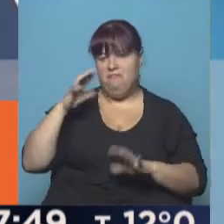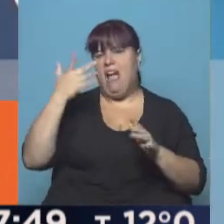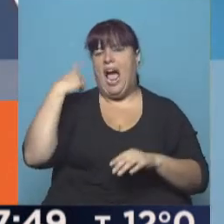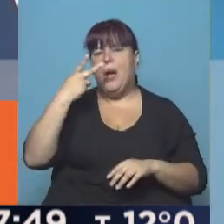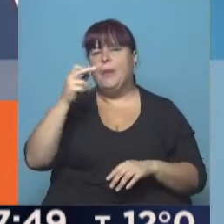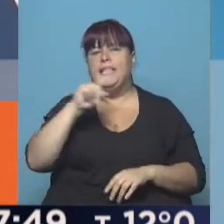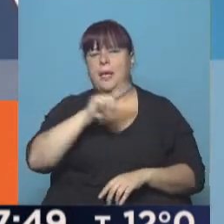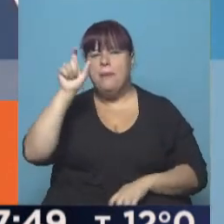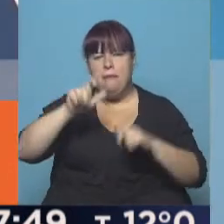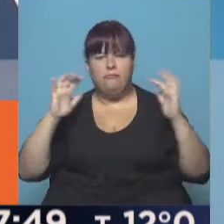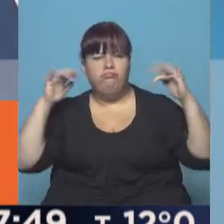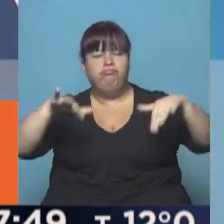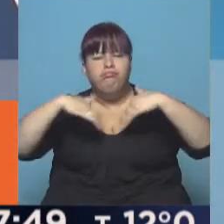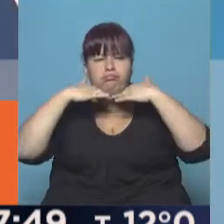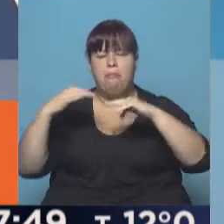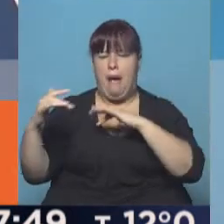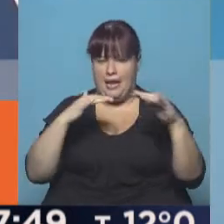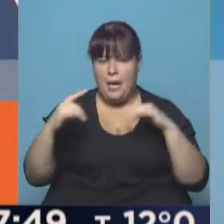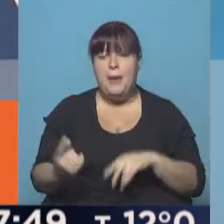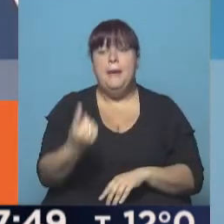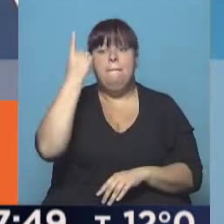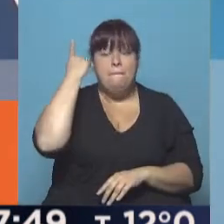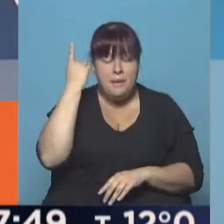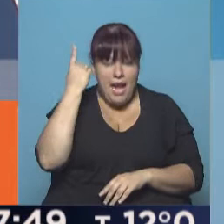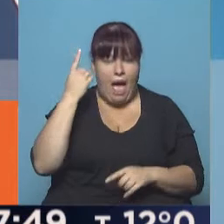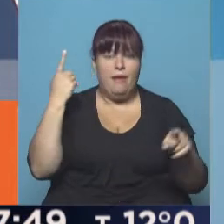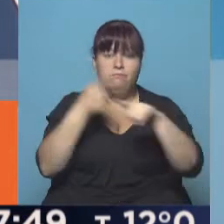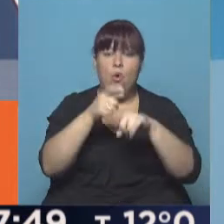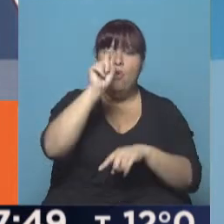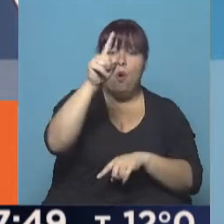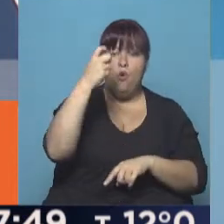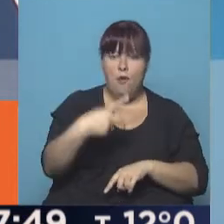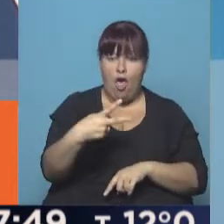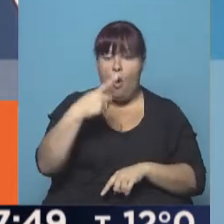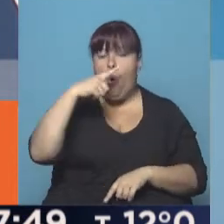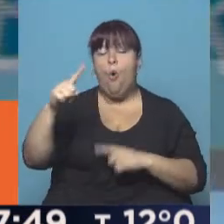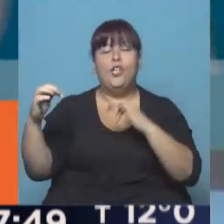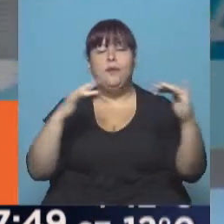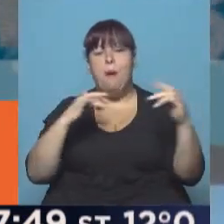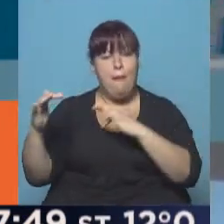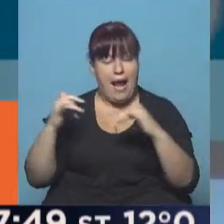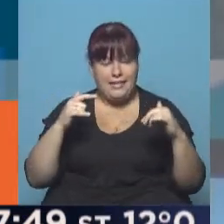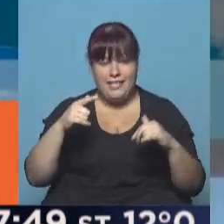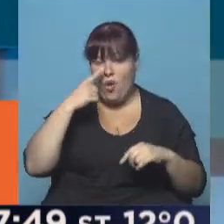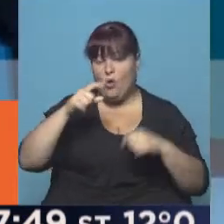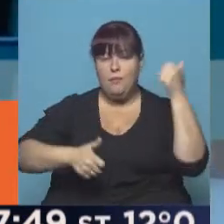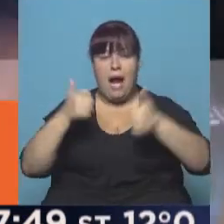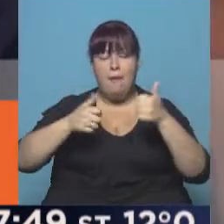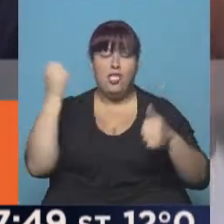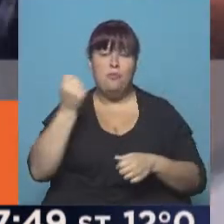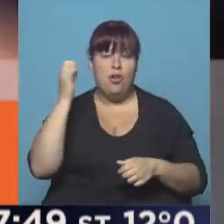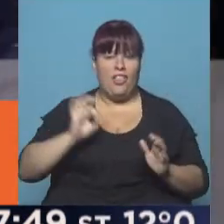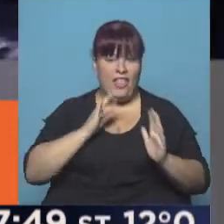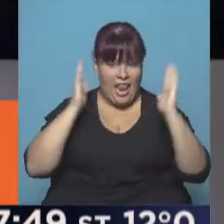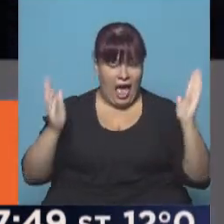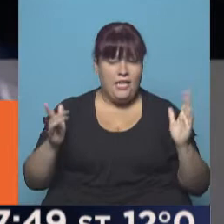20.000 personas estuvieron mirando este partido. Era la primera vez que se enfrentaban el 1 y el 2 en el último partido del último torneo importante del año